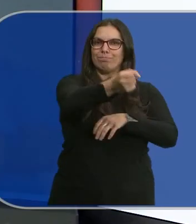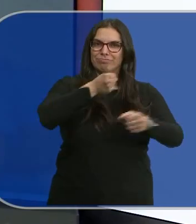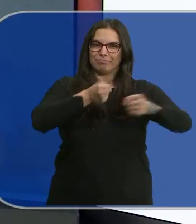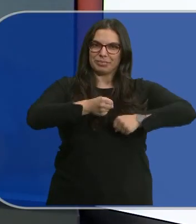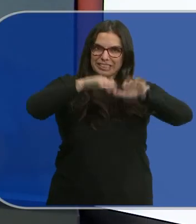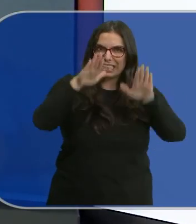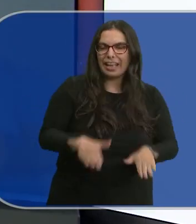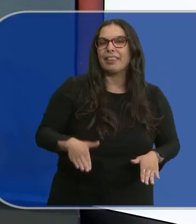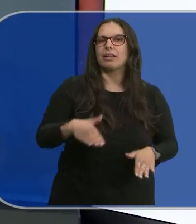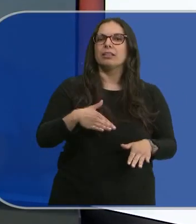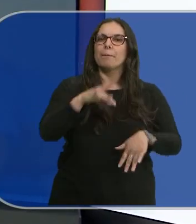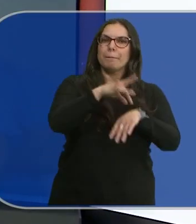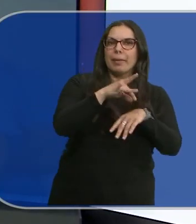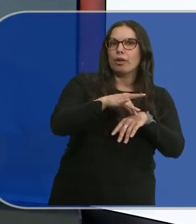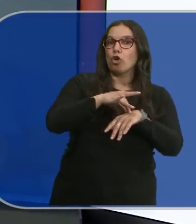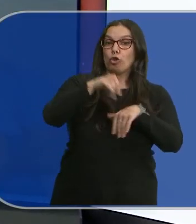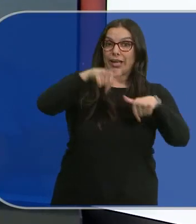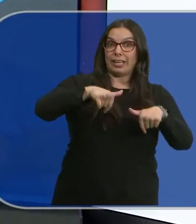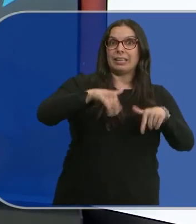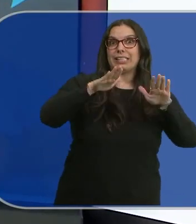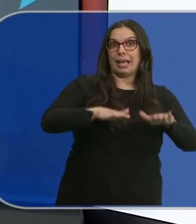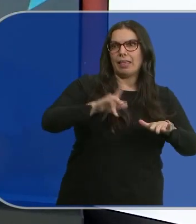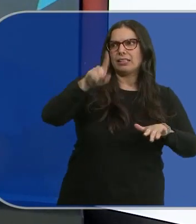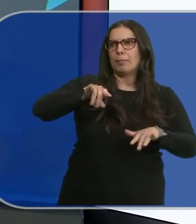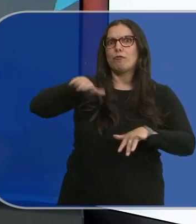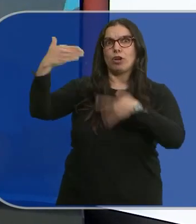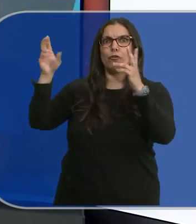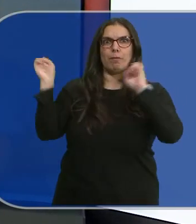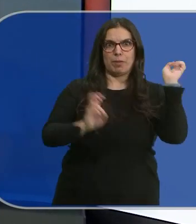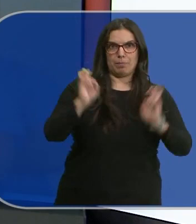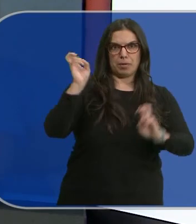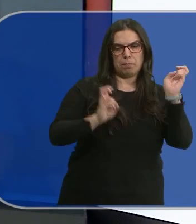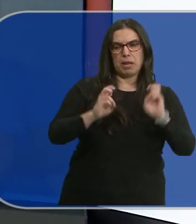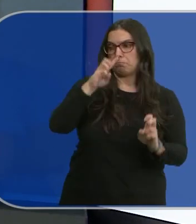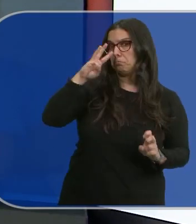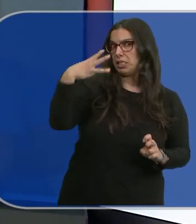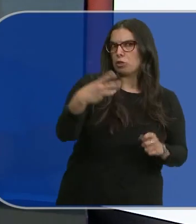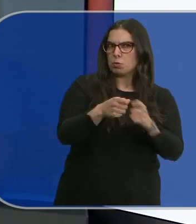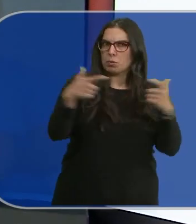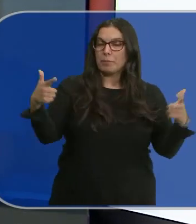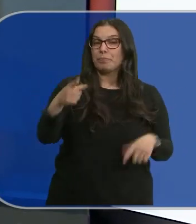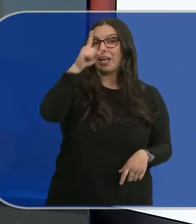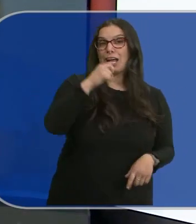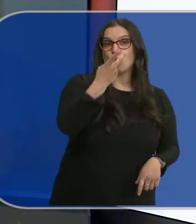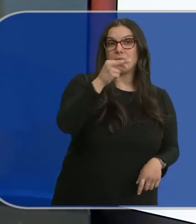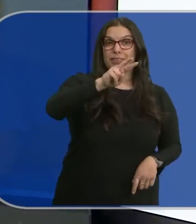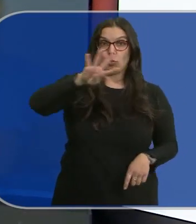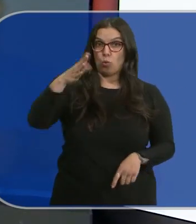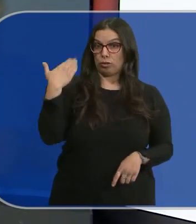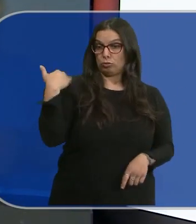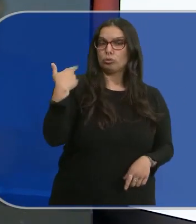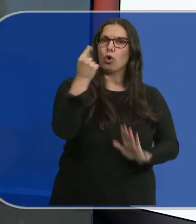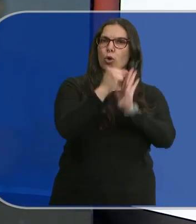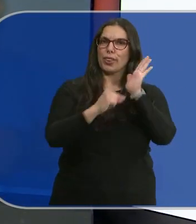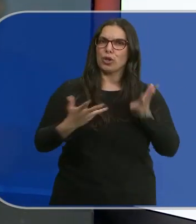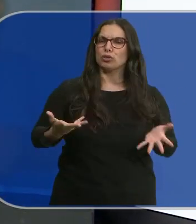retener tanto a médicos de la comunidad como de fuera. El número ha ido creciendo sensiblemente en los últimos 3 años. En 2024, las condiciones que